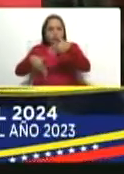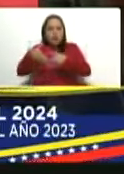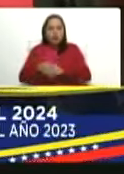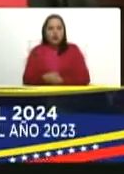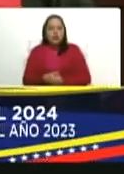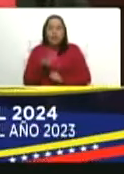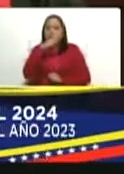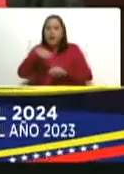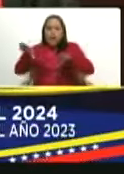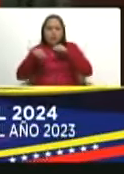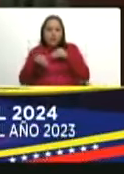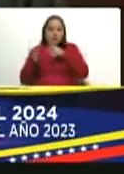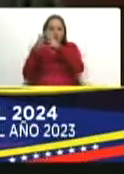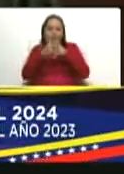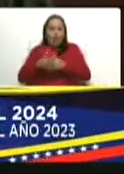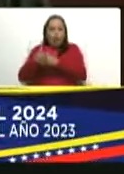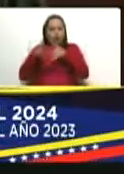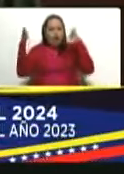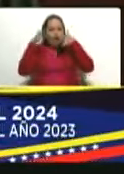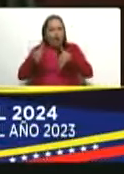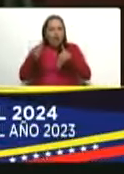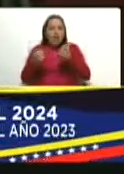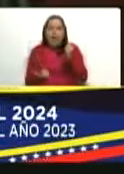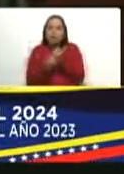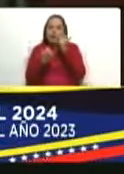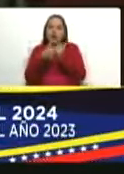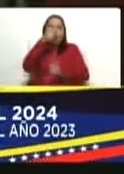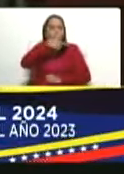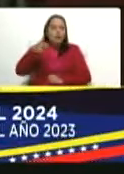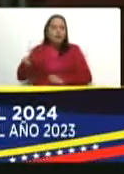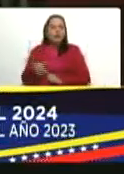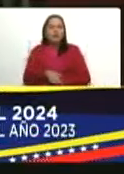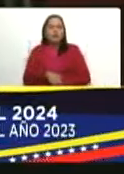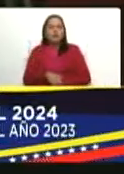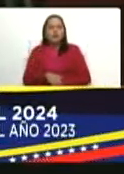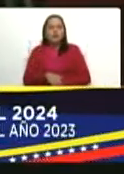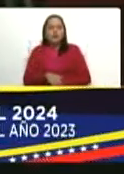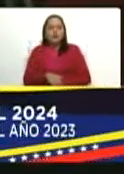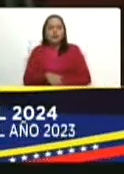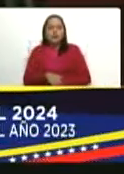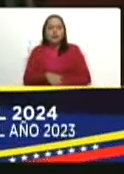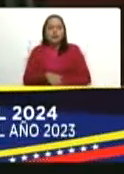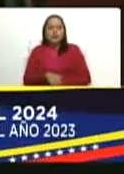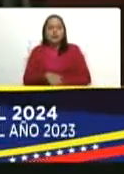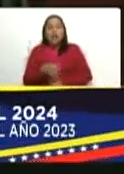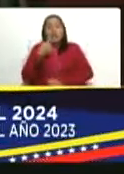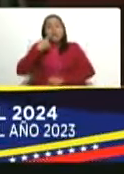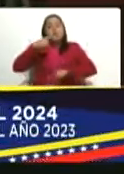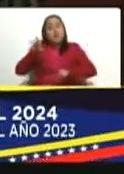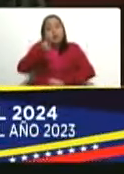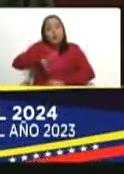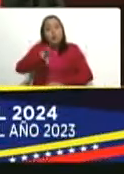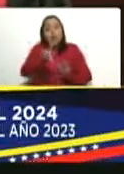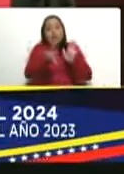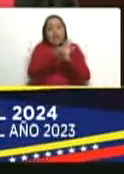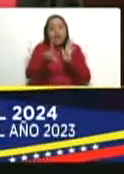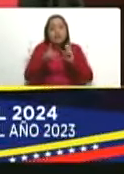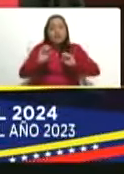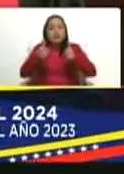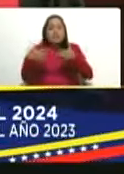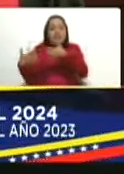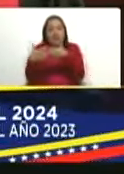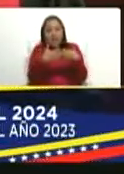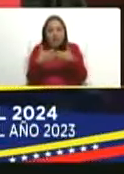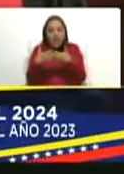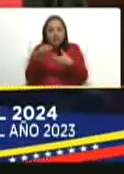y con base popular. En nombre de la democracia y del ordenamiento jurídico, la guerra jurídica es, en